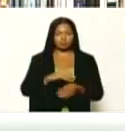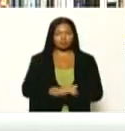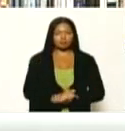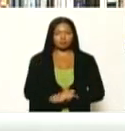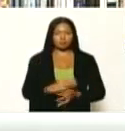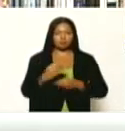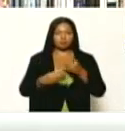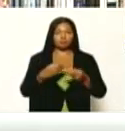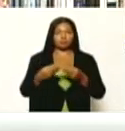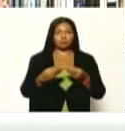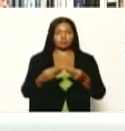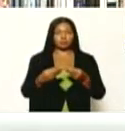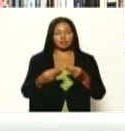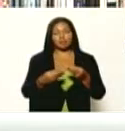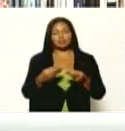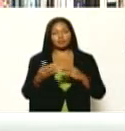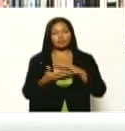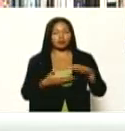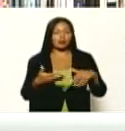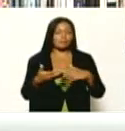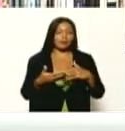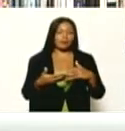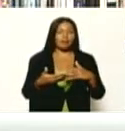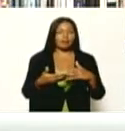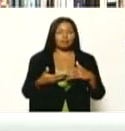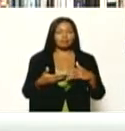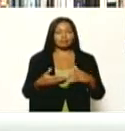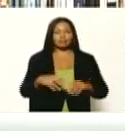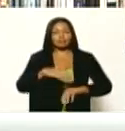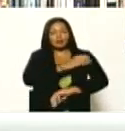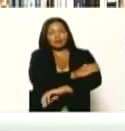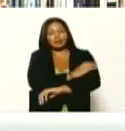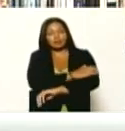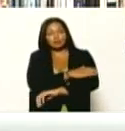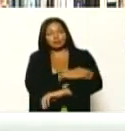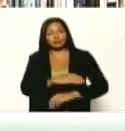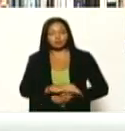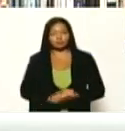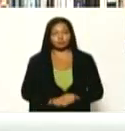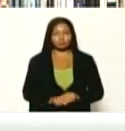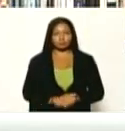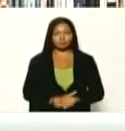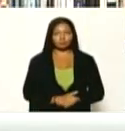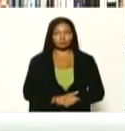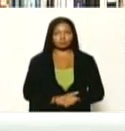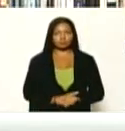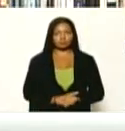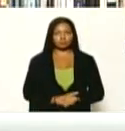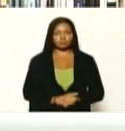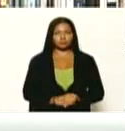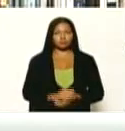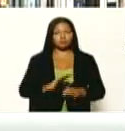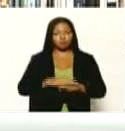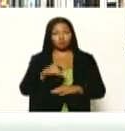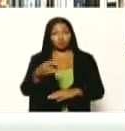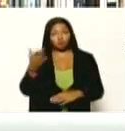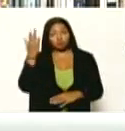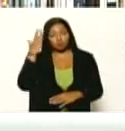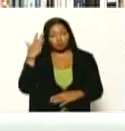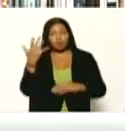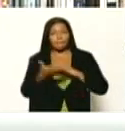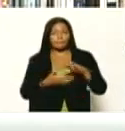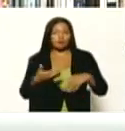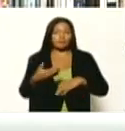¿cómo le hace roncha a la derecha a los mercenarios? Porque tú sabes que hay mercenarios